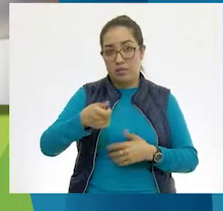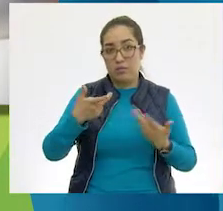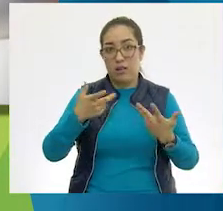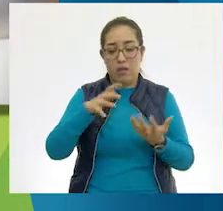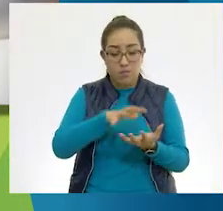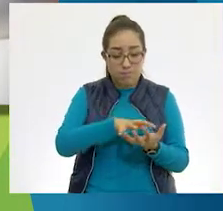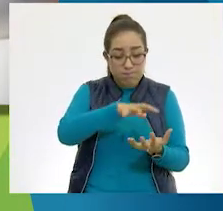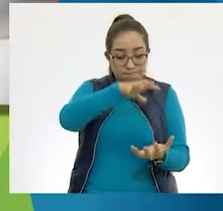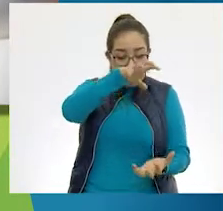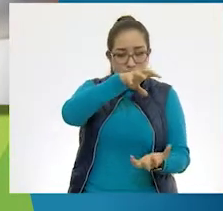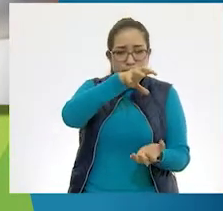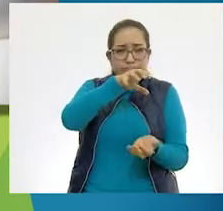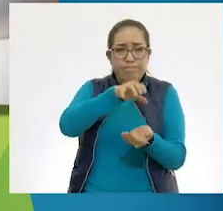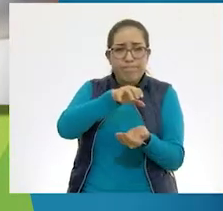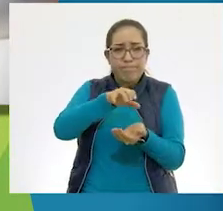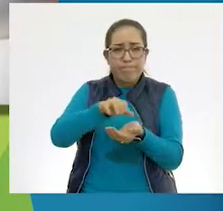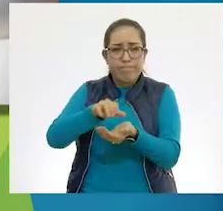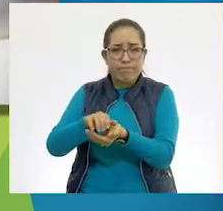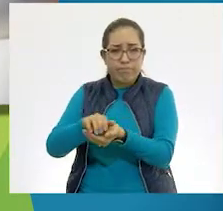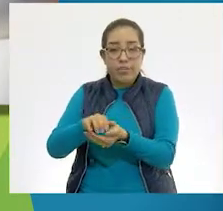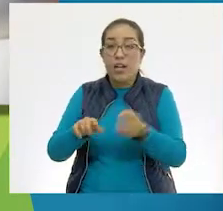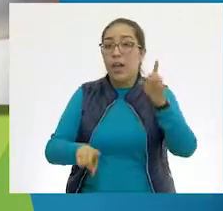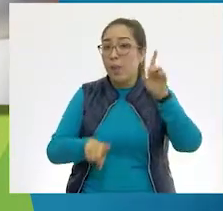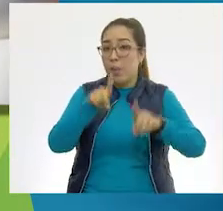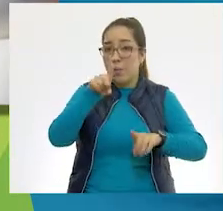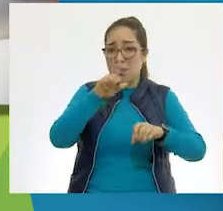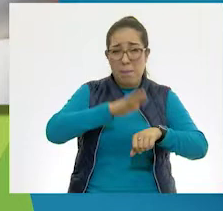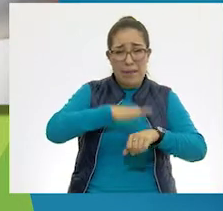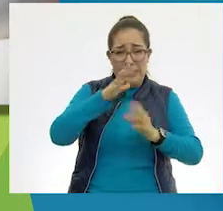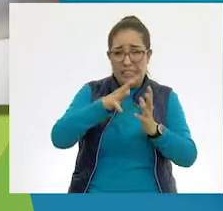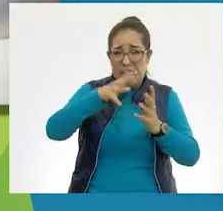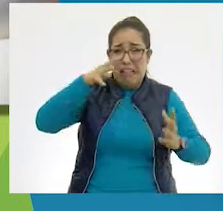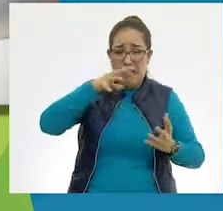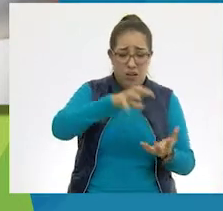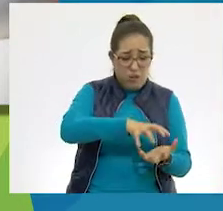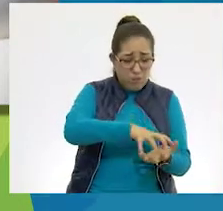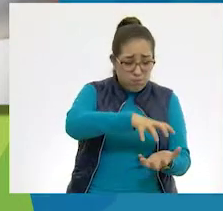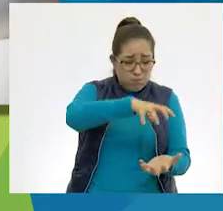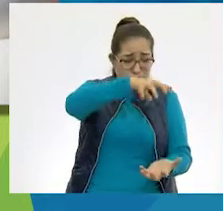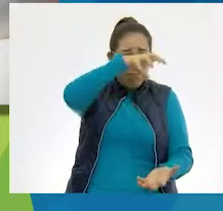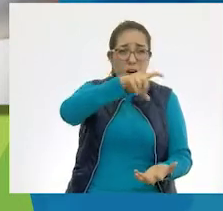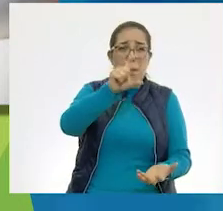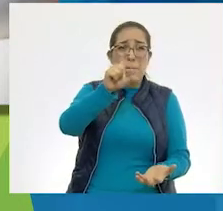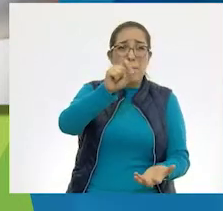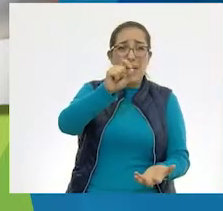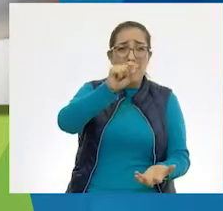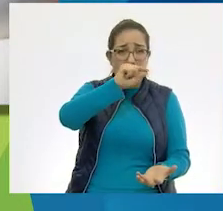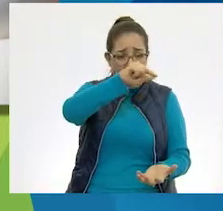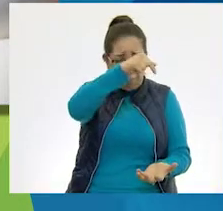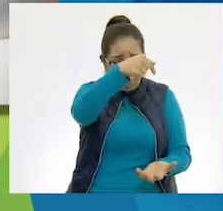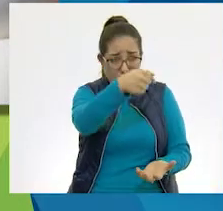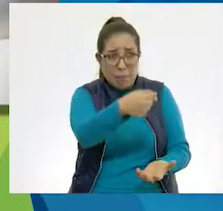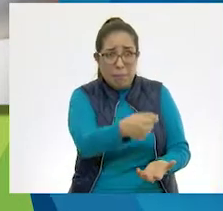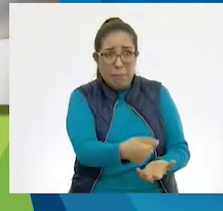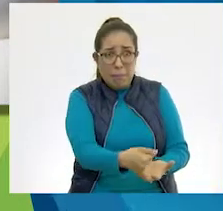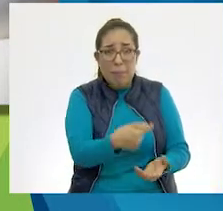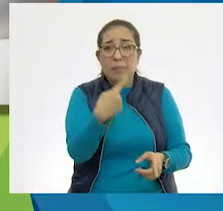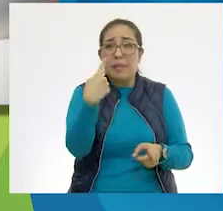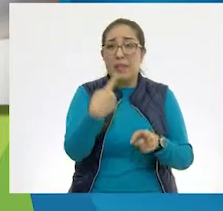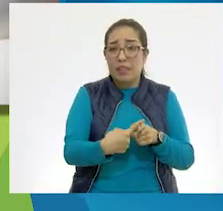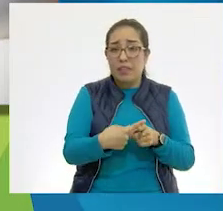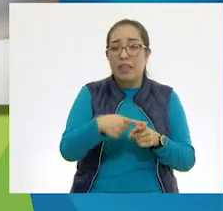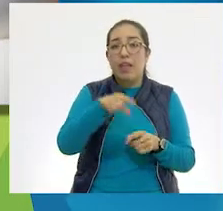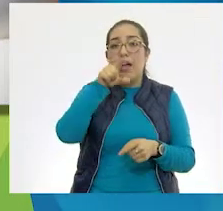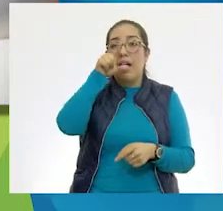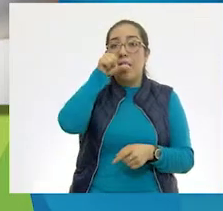las aves. El más grande, que mide unos 20 centímetros, es el del avestruz, Como el de este,